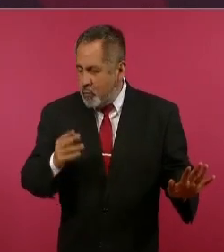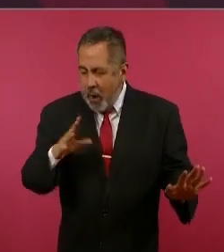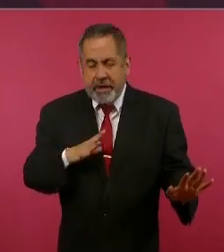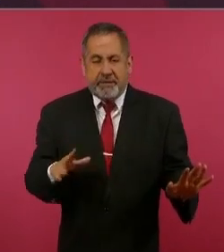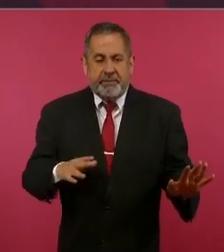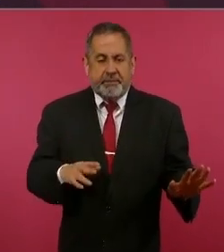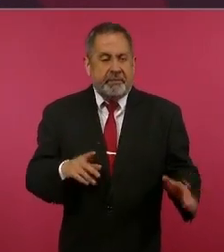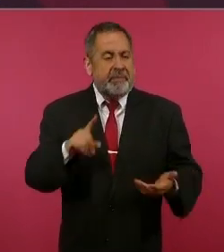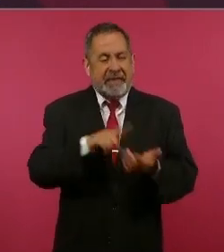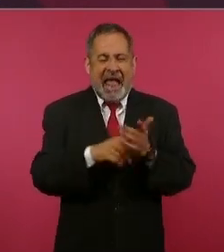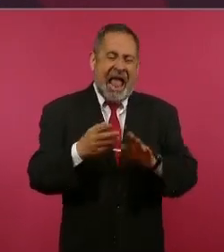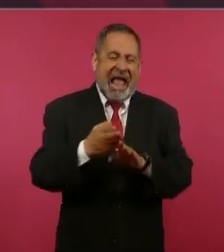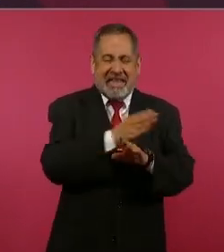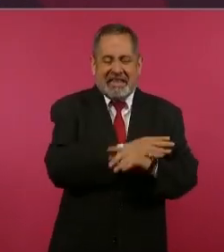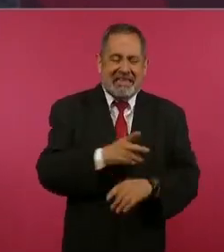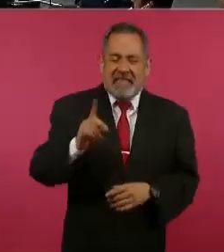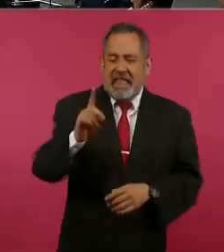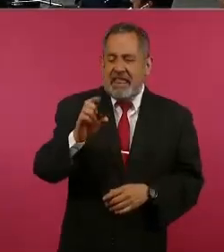o era una democracia